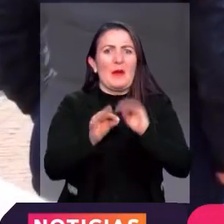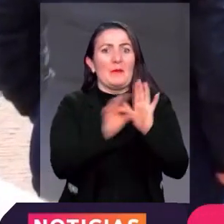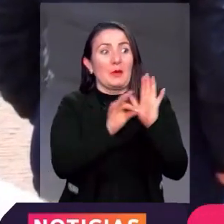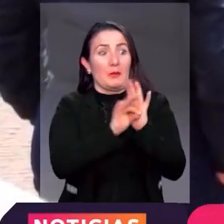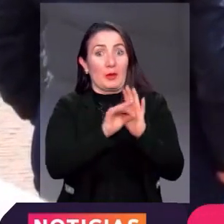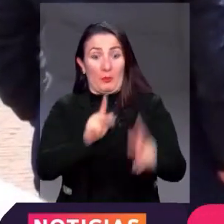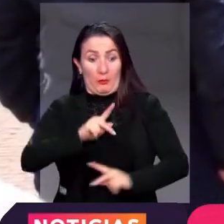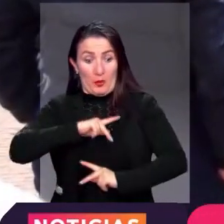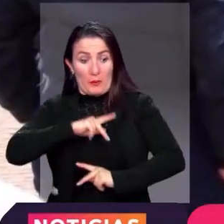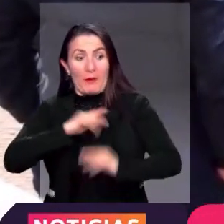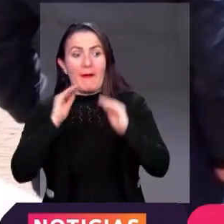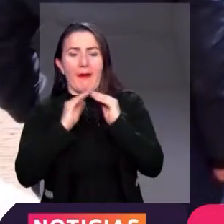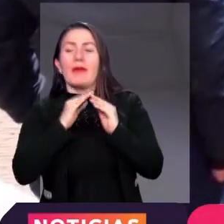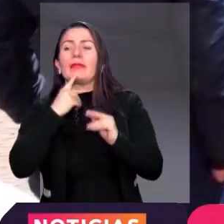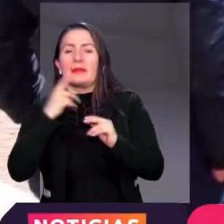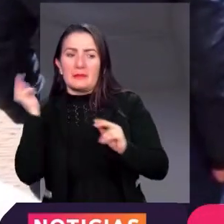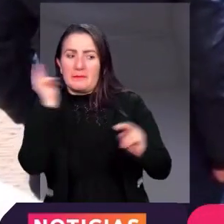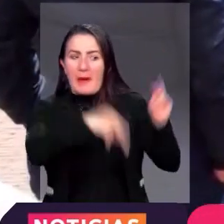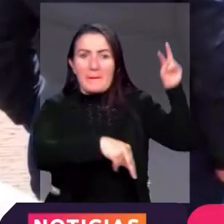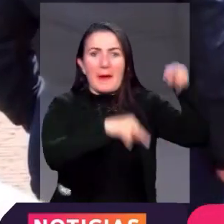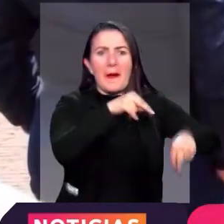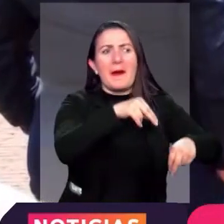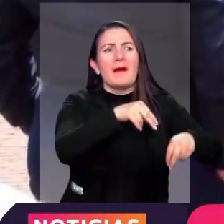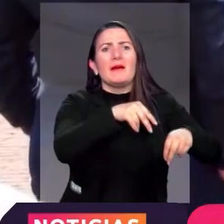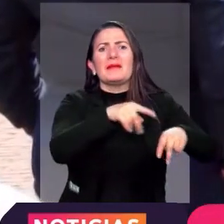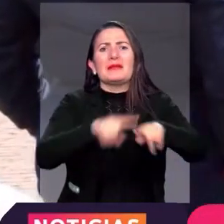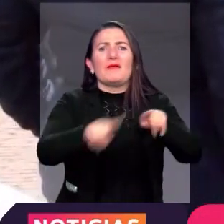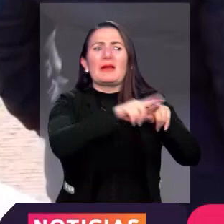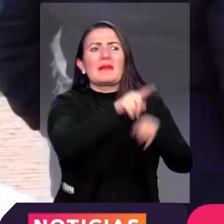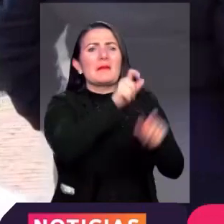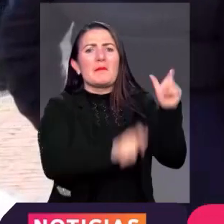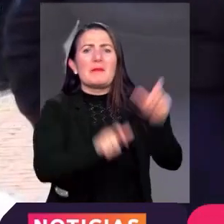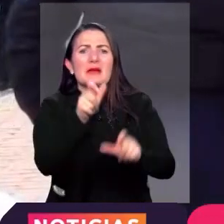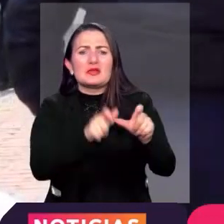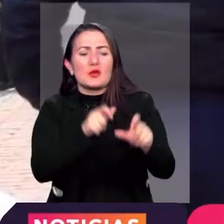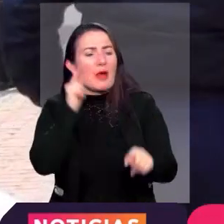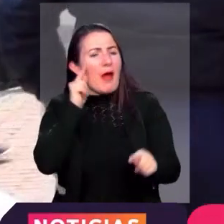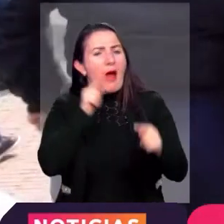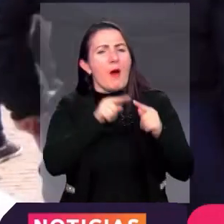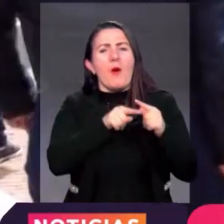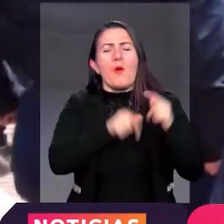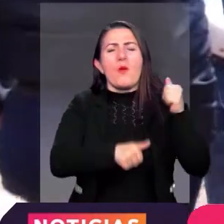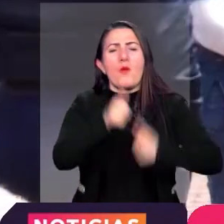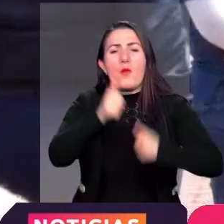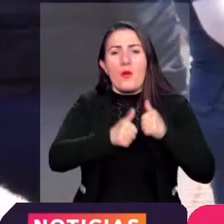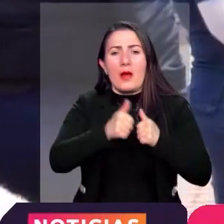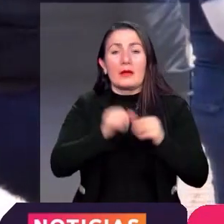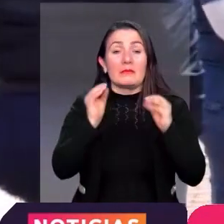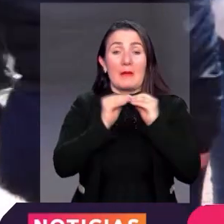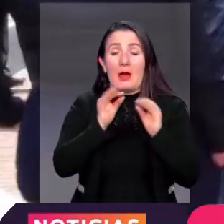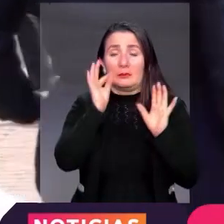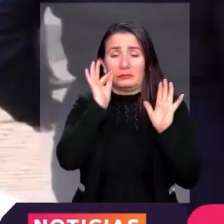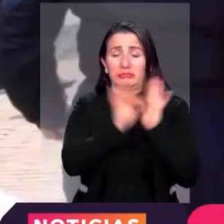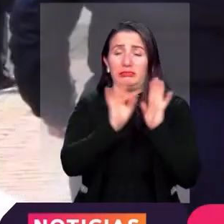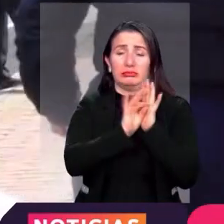que habían varios actores y sobre todo había un punto, un foco en el que teníamos sobre todo consumo de estupefacientes.